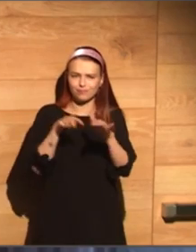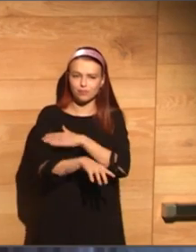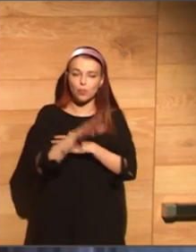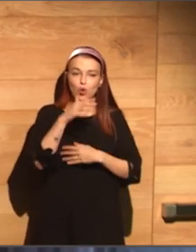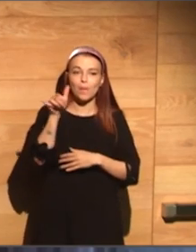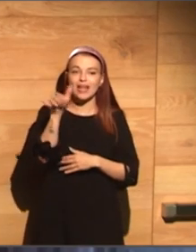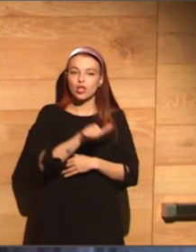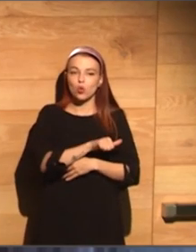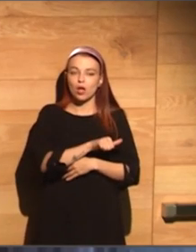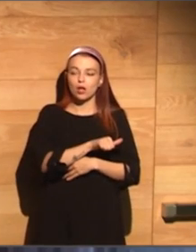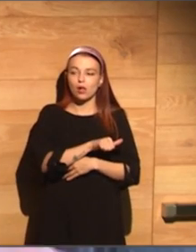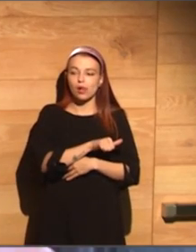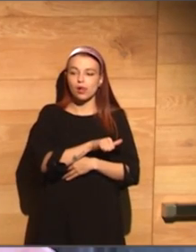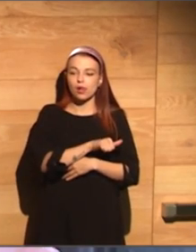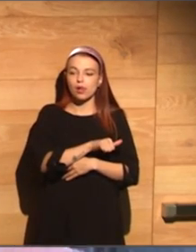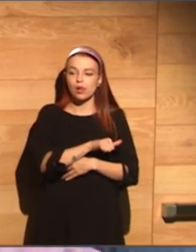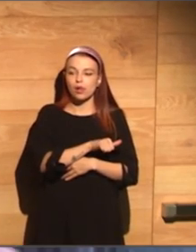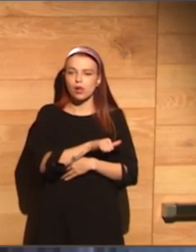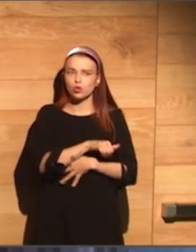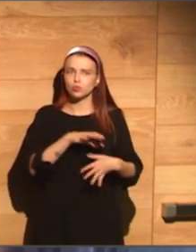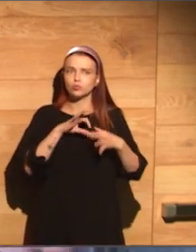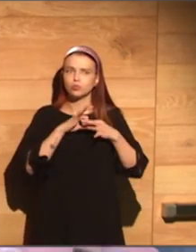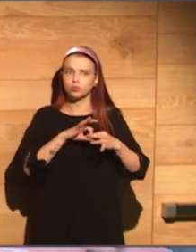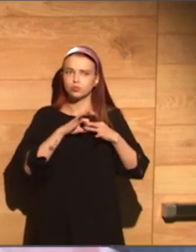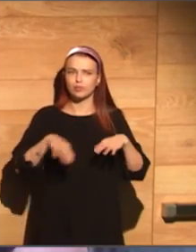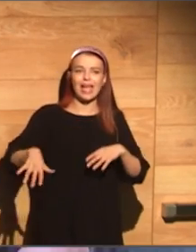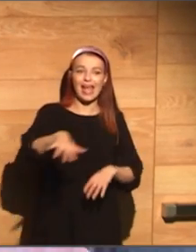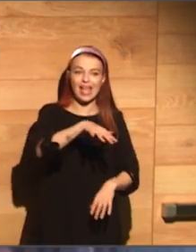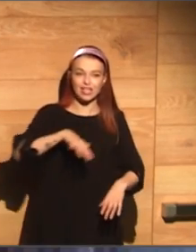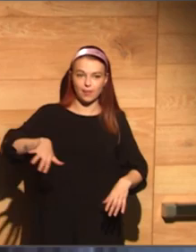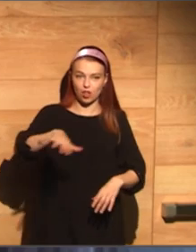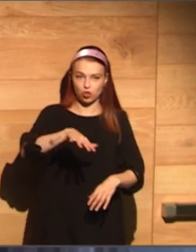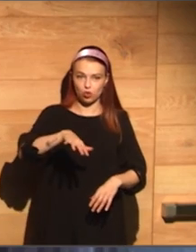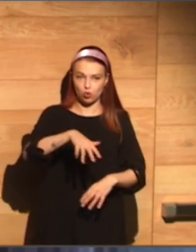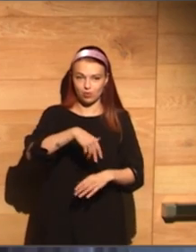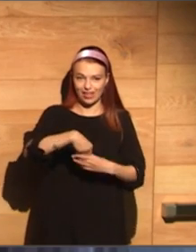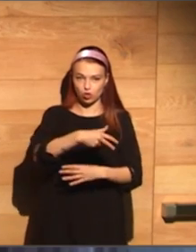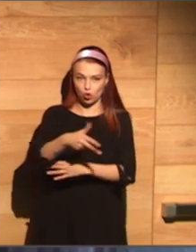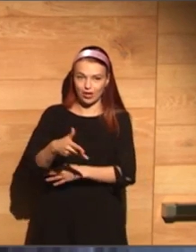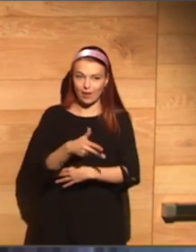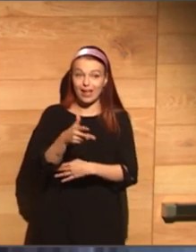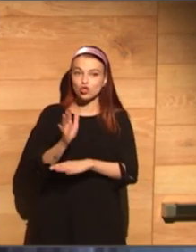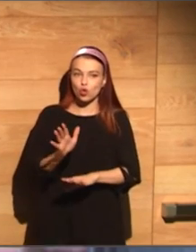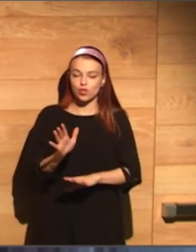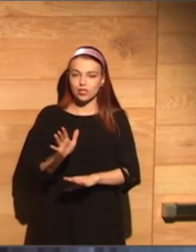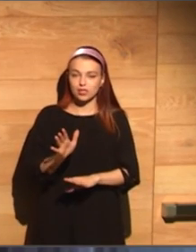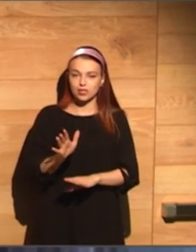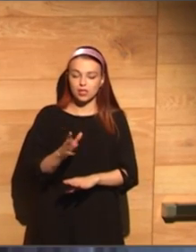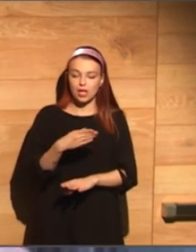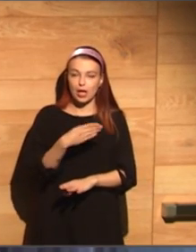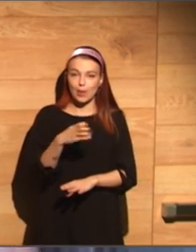es consustancial al espacio, claro, donde, es que es muy importante, sí, donde se está rodando, y él quería reflejar